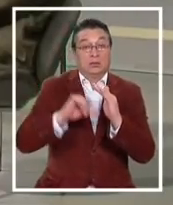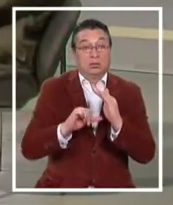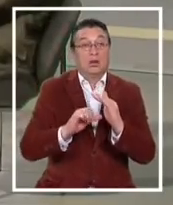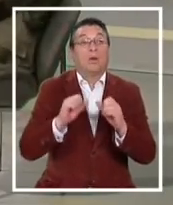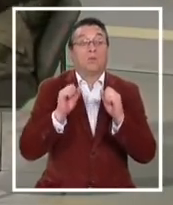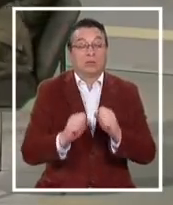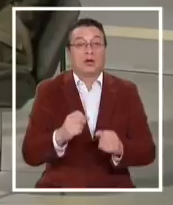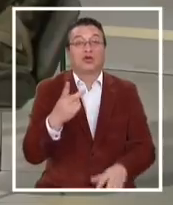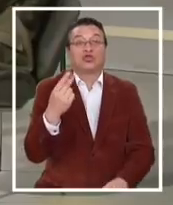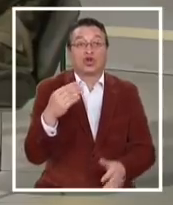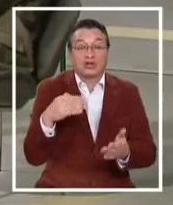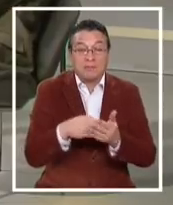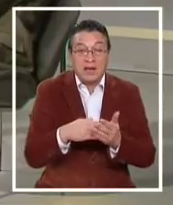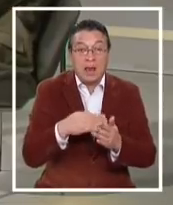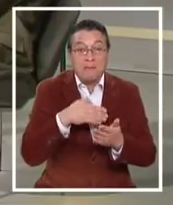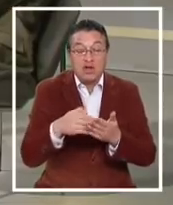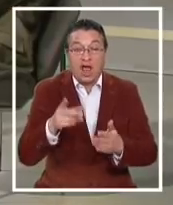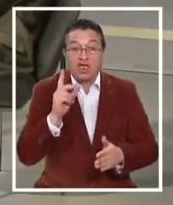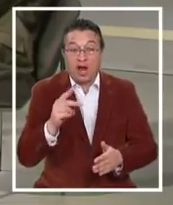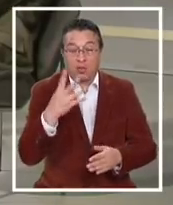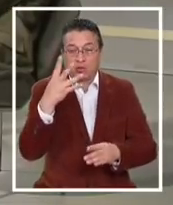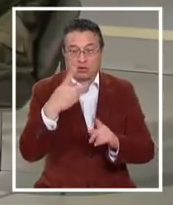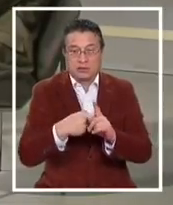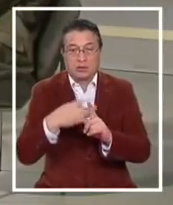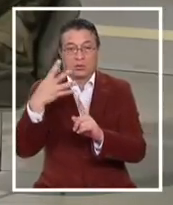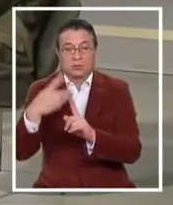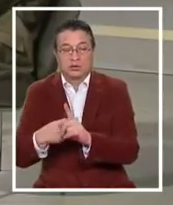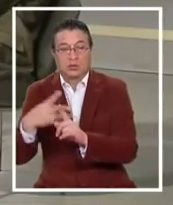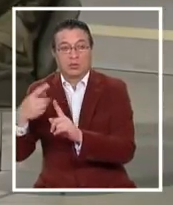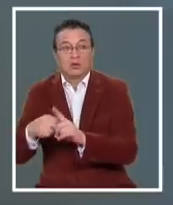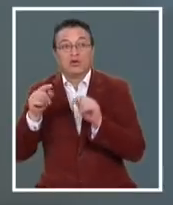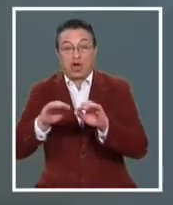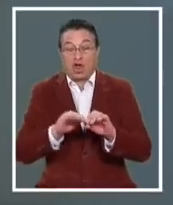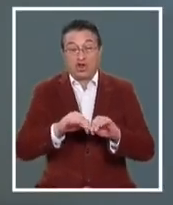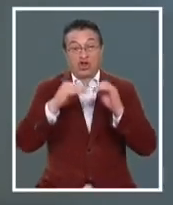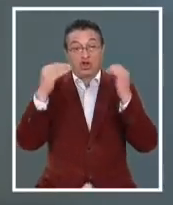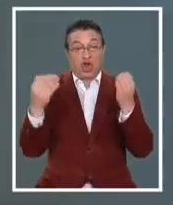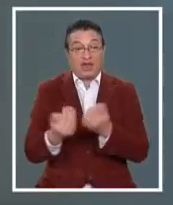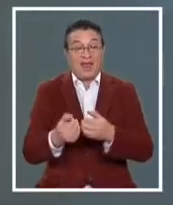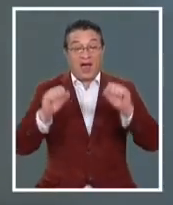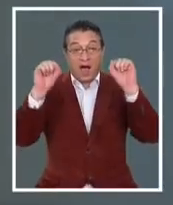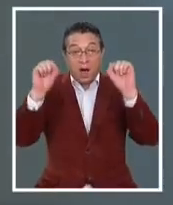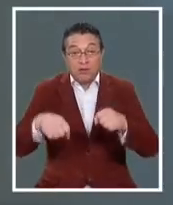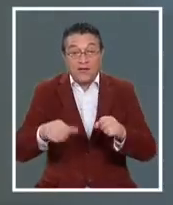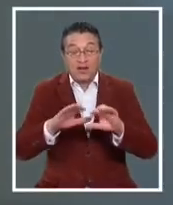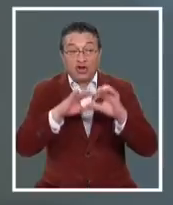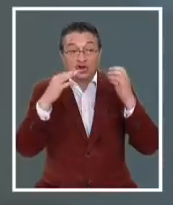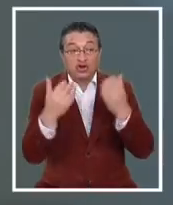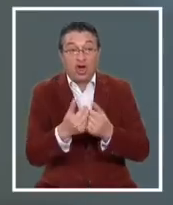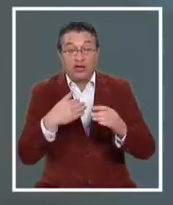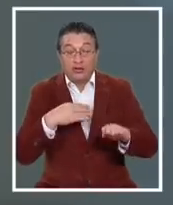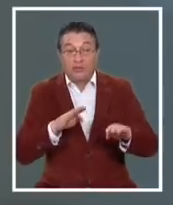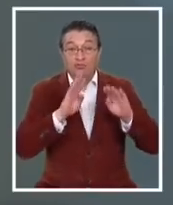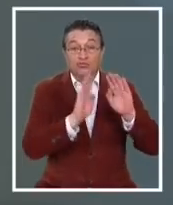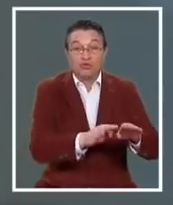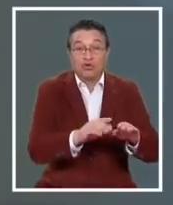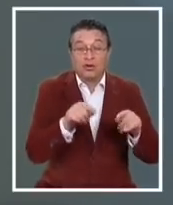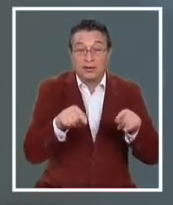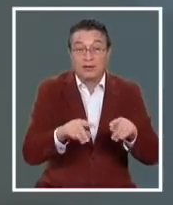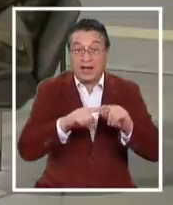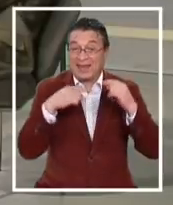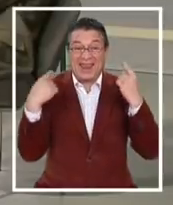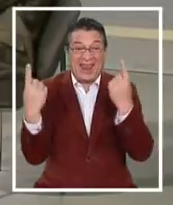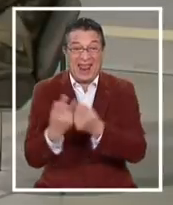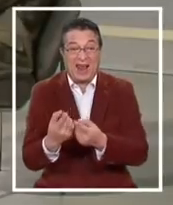ser efectivas. Millones de dólares cada cuatro meses. Estoy pensando en que ese es el monto total que se aprobó en el acuerdo para enfrentar la crisis